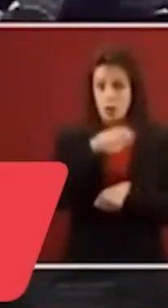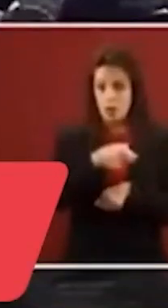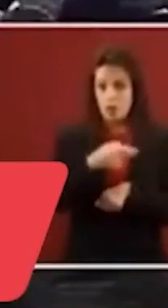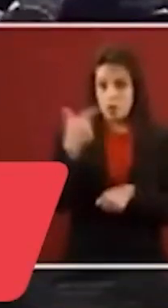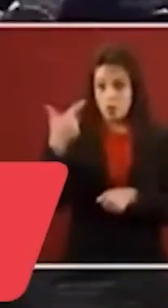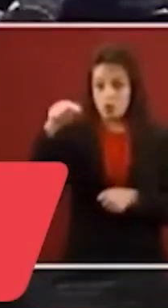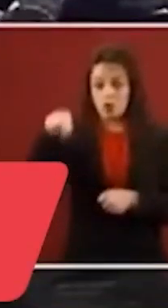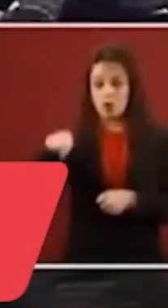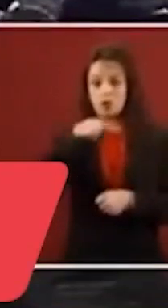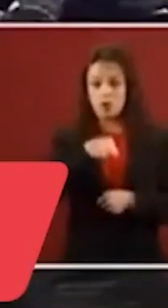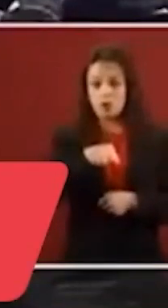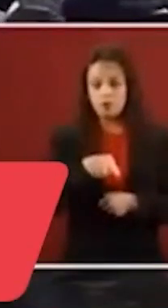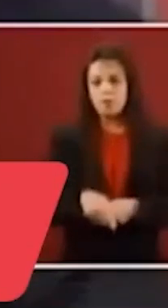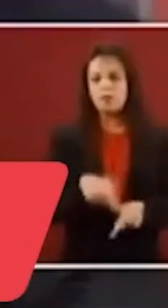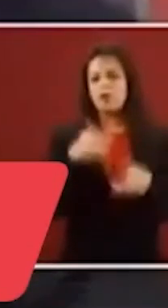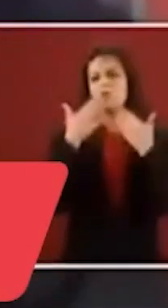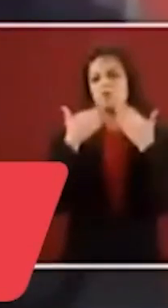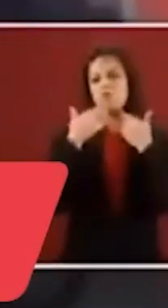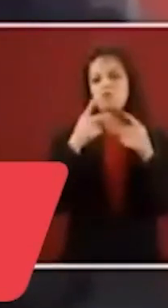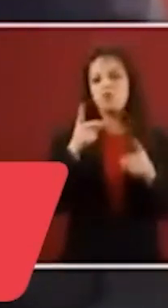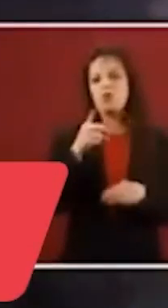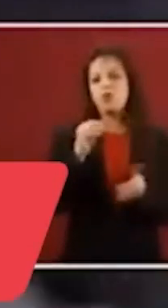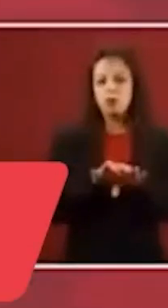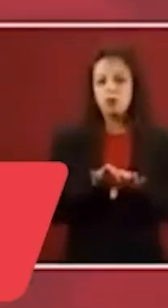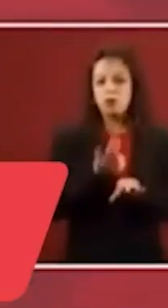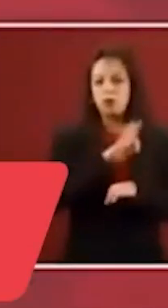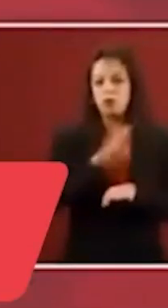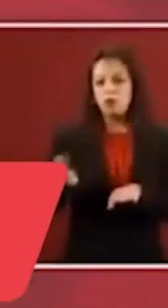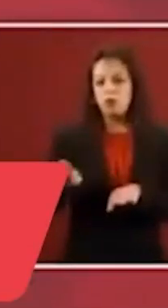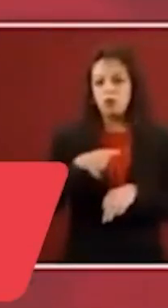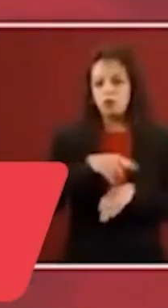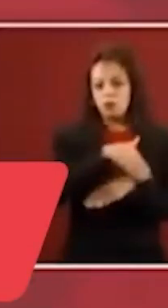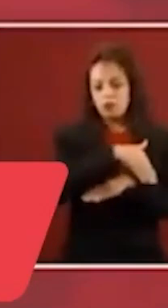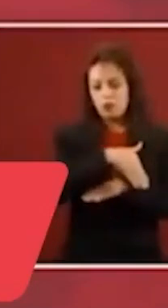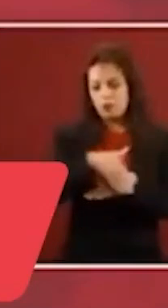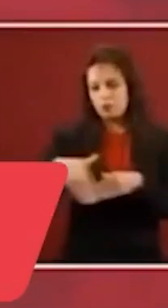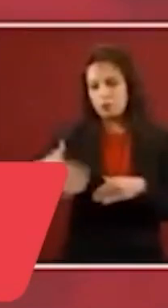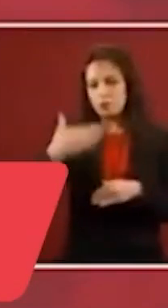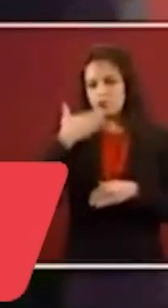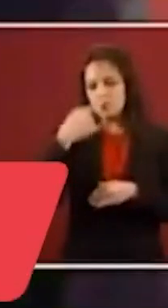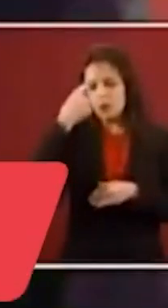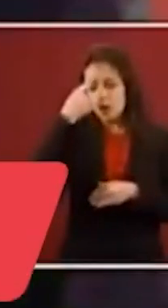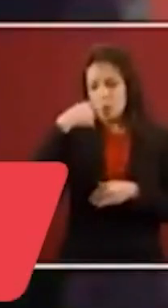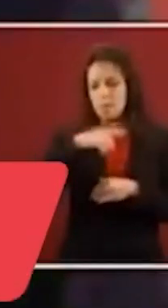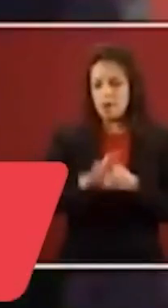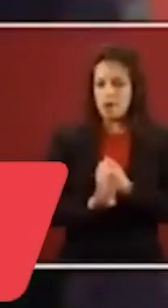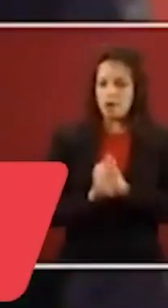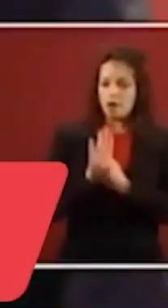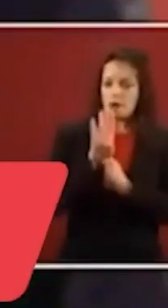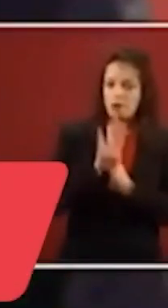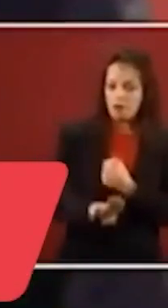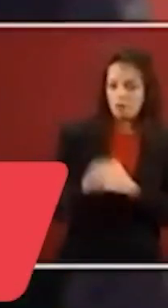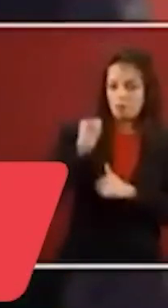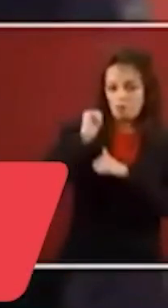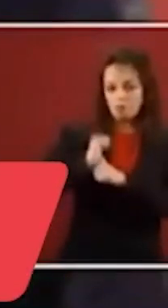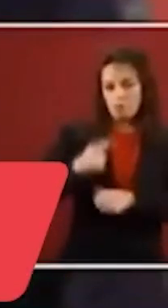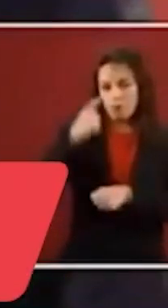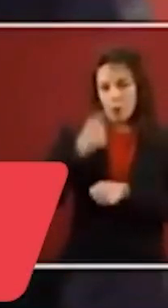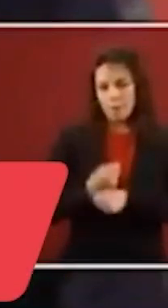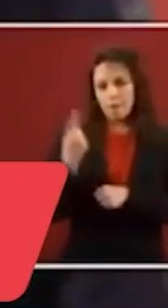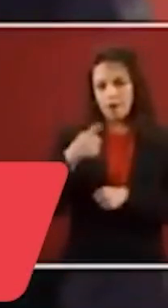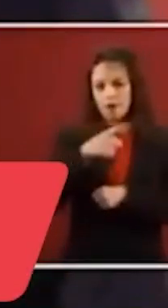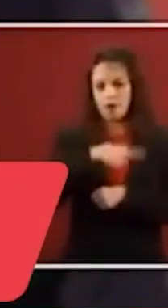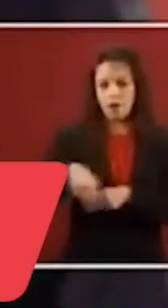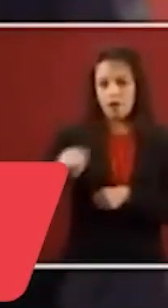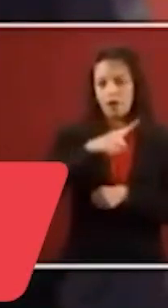la construcción de un nuevo Estado y donde el pueblo trabajador se organiza para su liberación de una modernidad burguesa,